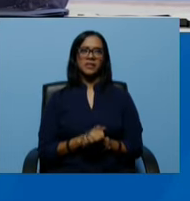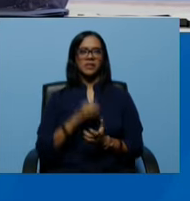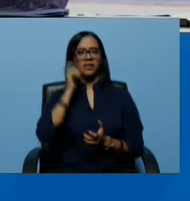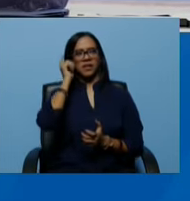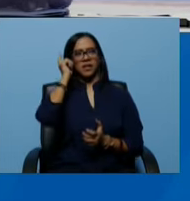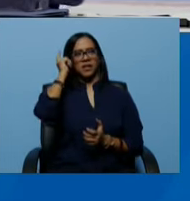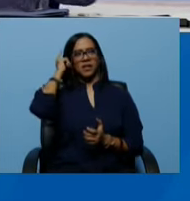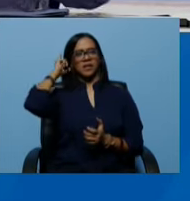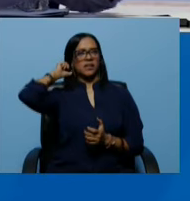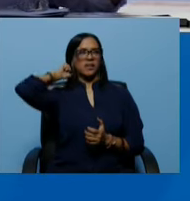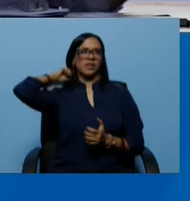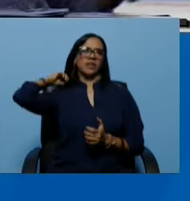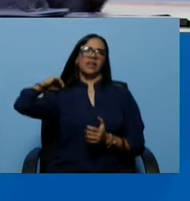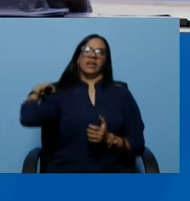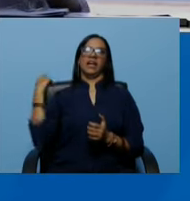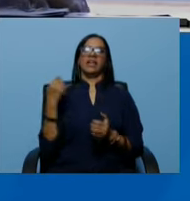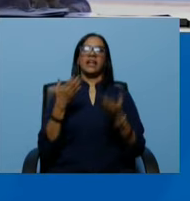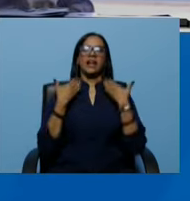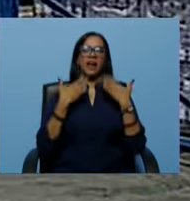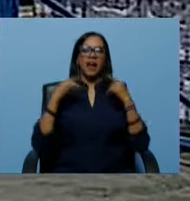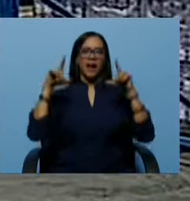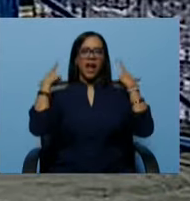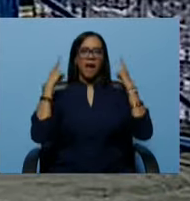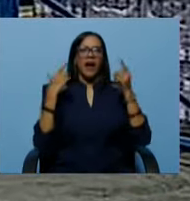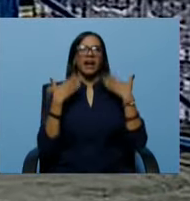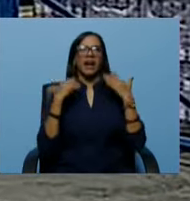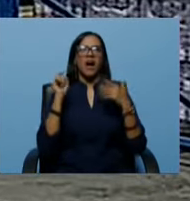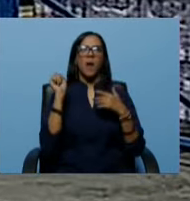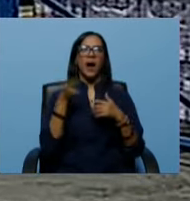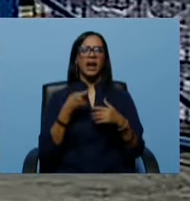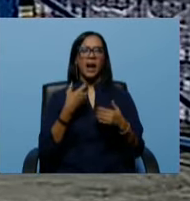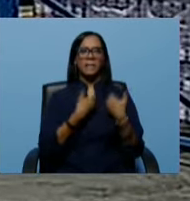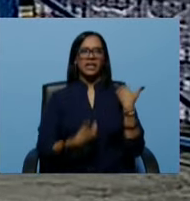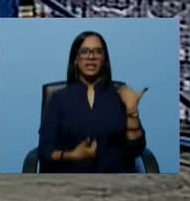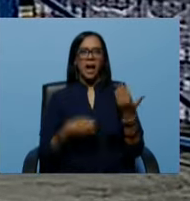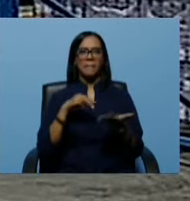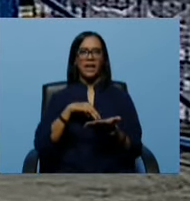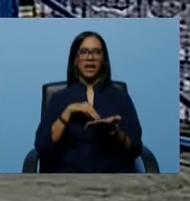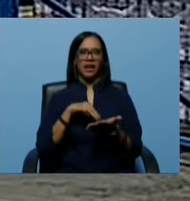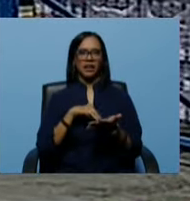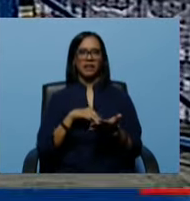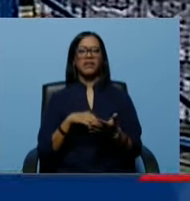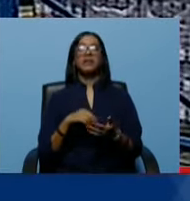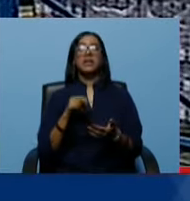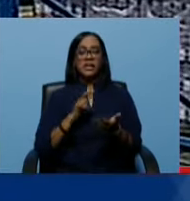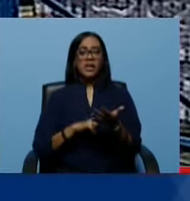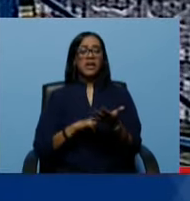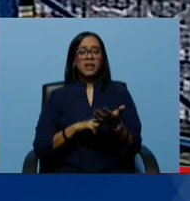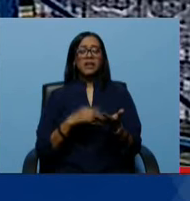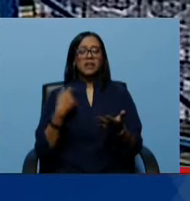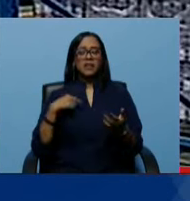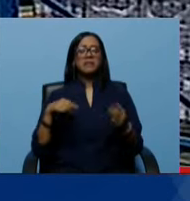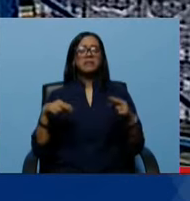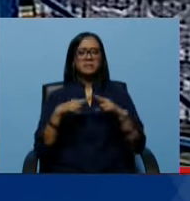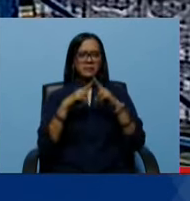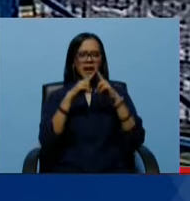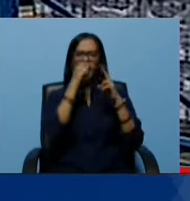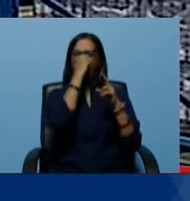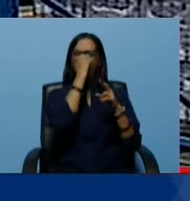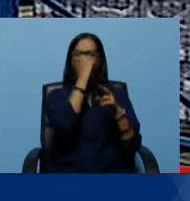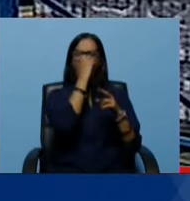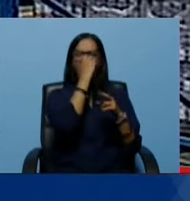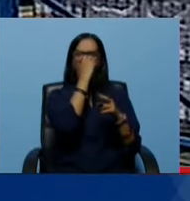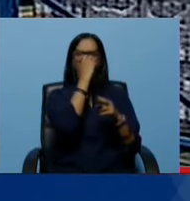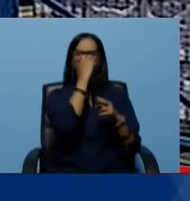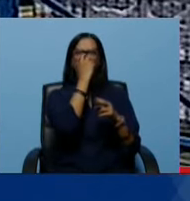Del calor de La Guaira al calor de Guarenas, presidente del estado Miranda. Efectivamente, nos encontramos en Laboratorios Leti,